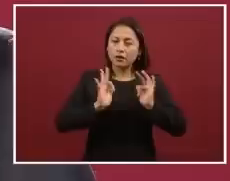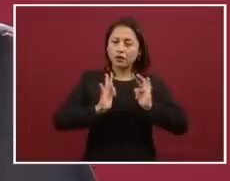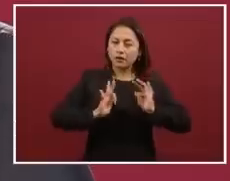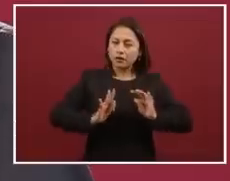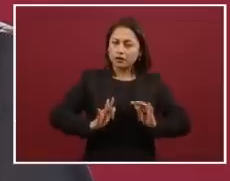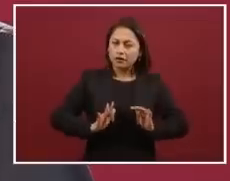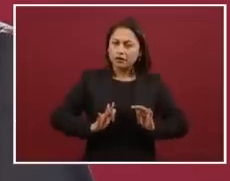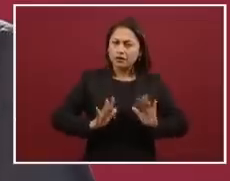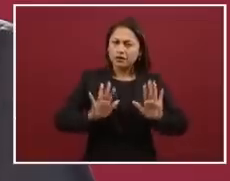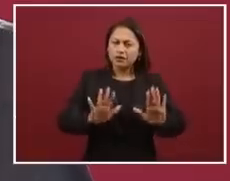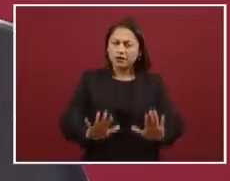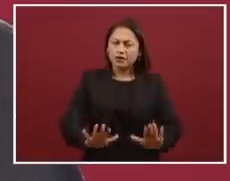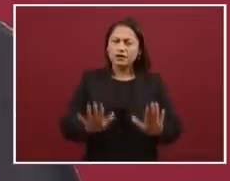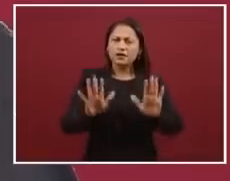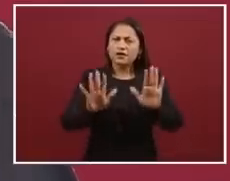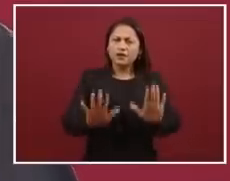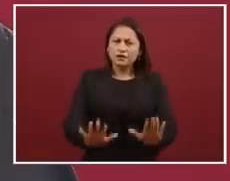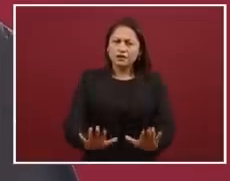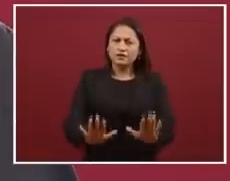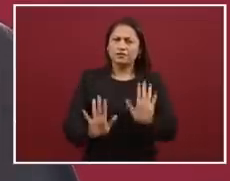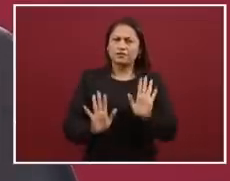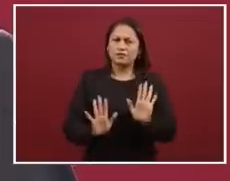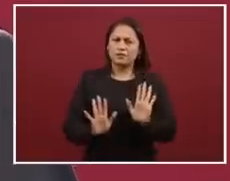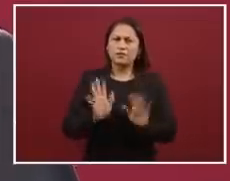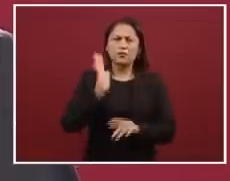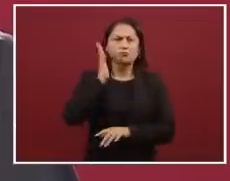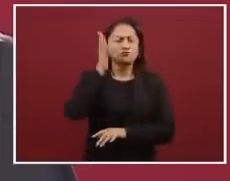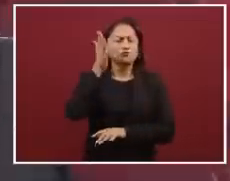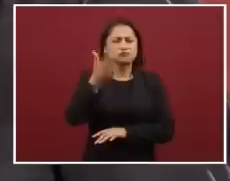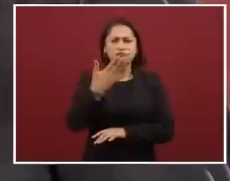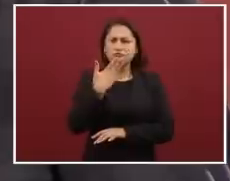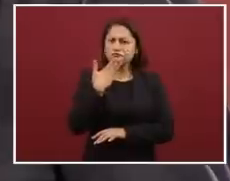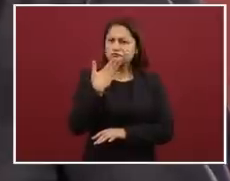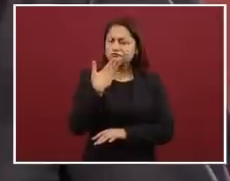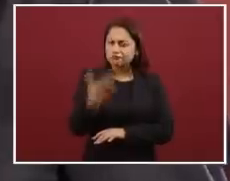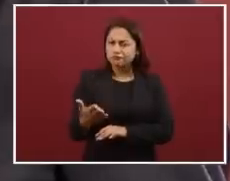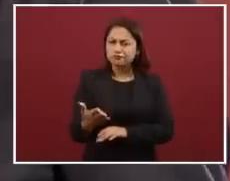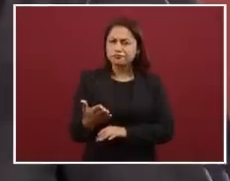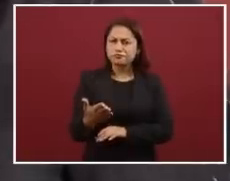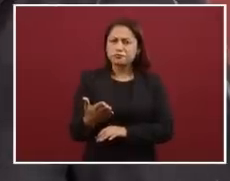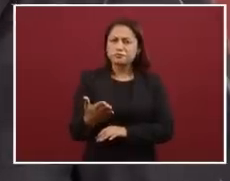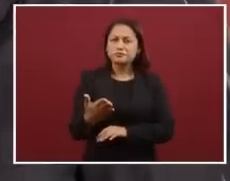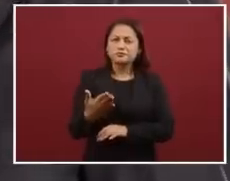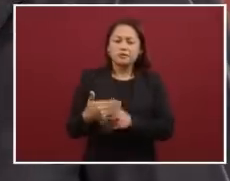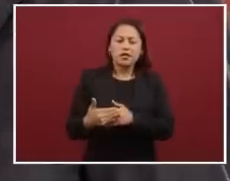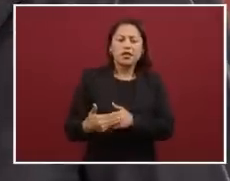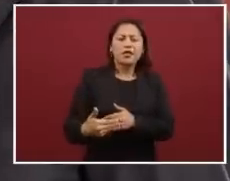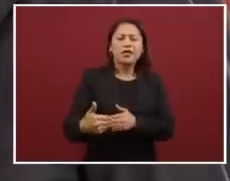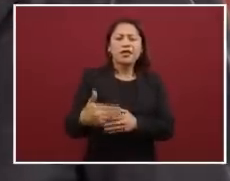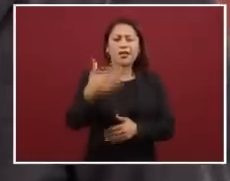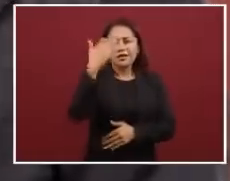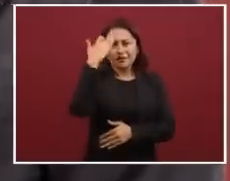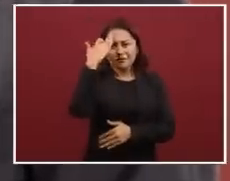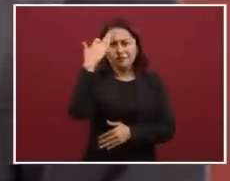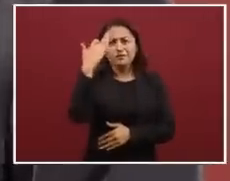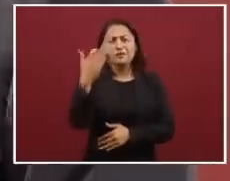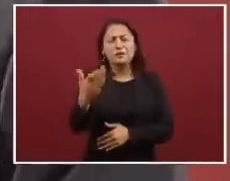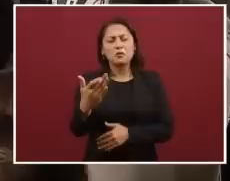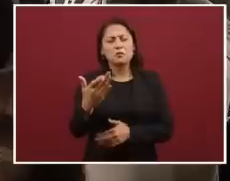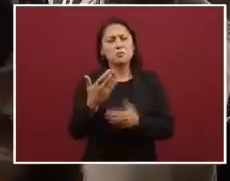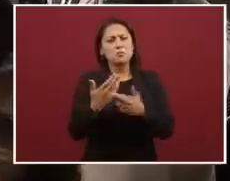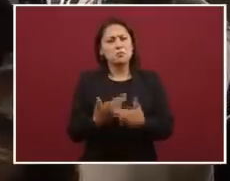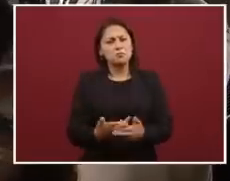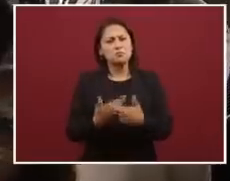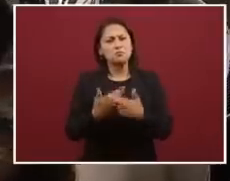Y además, falta mucho tiempo, falta poco tiempo para saberlo. Nosotros